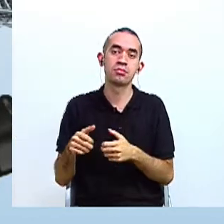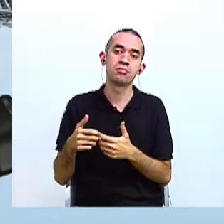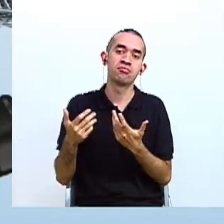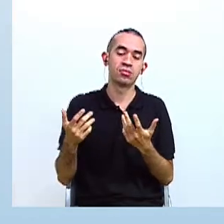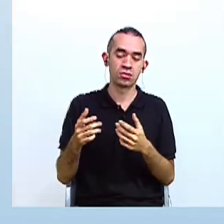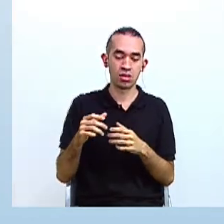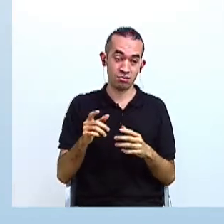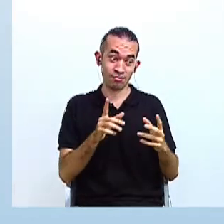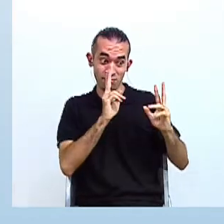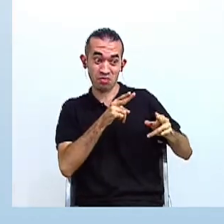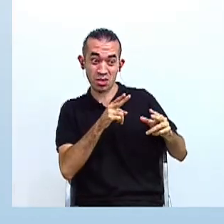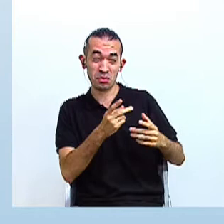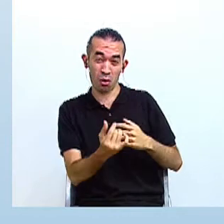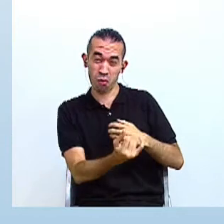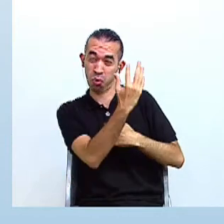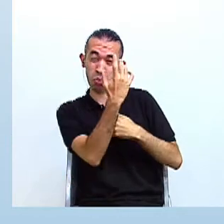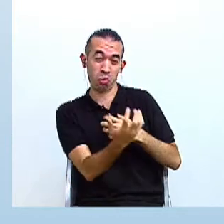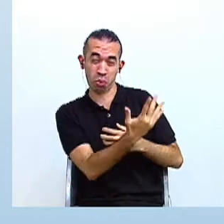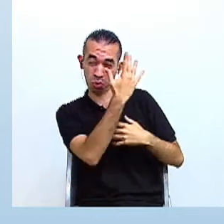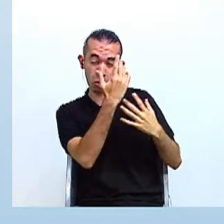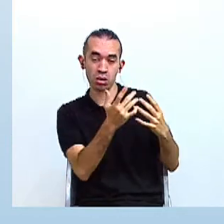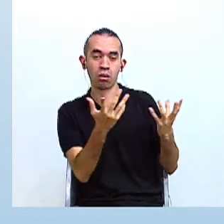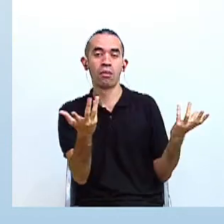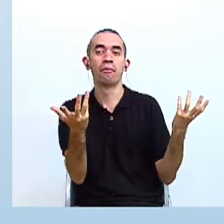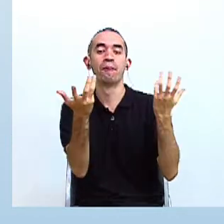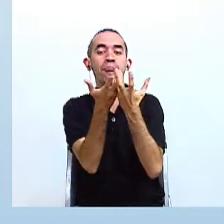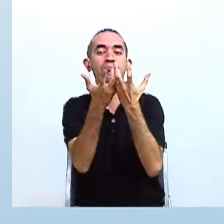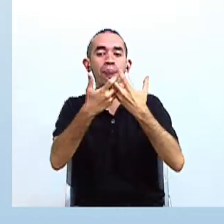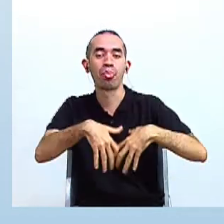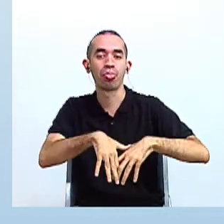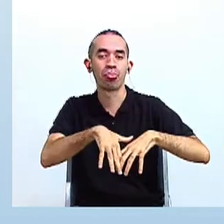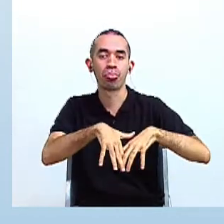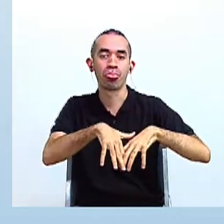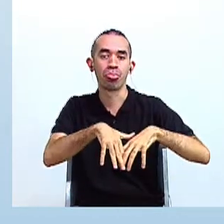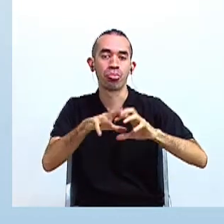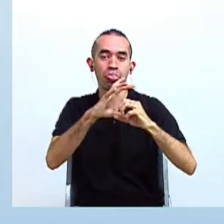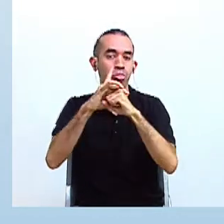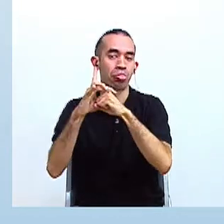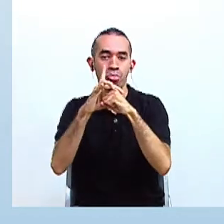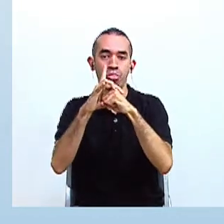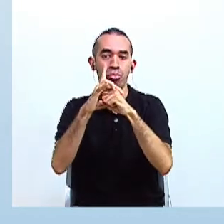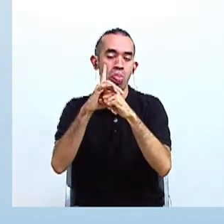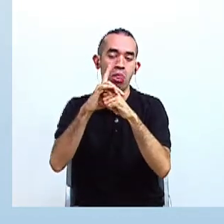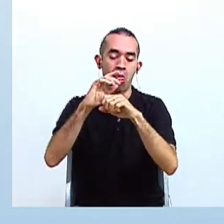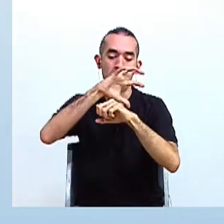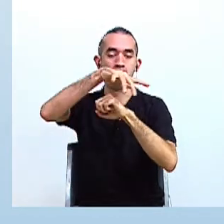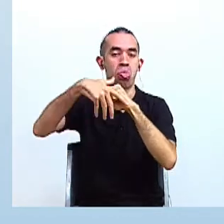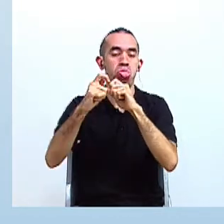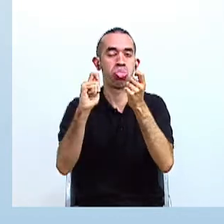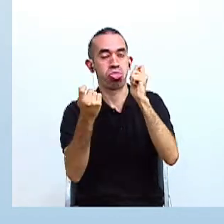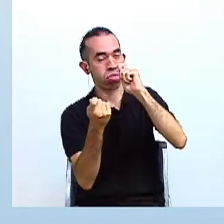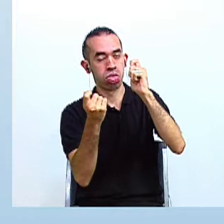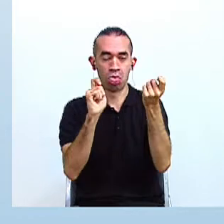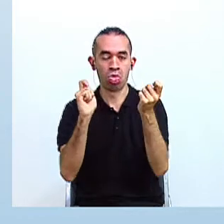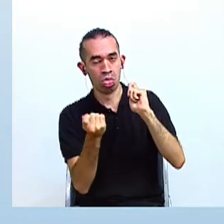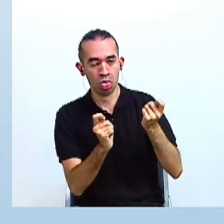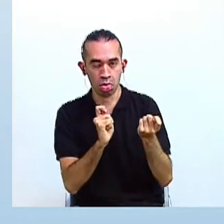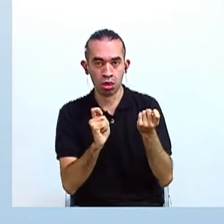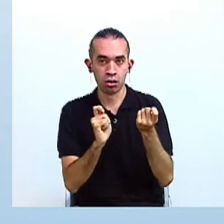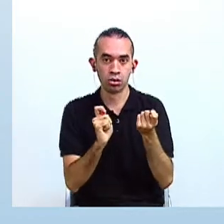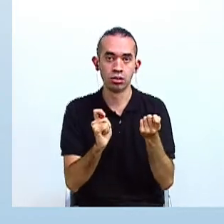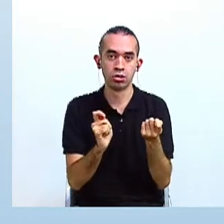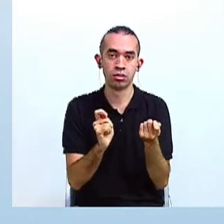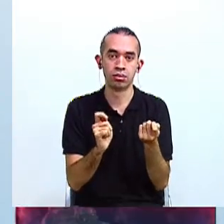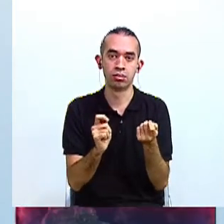que ya existían. Esto, por supuesto, altera la constitución normal de la atmósfera. Entonces nos encontramos con